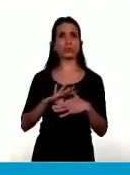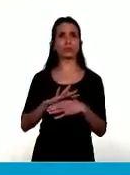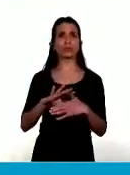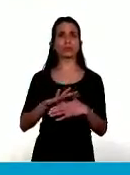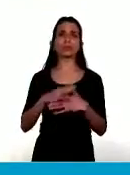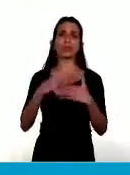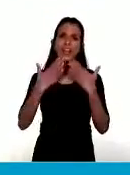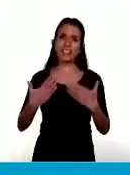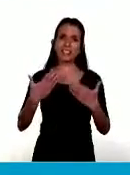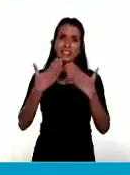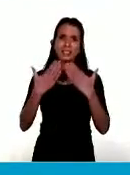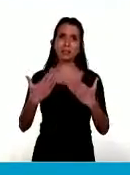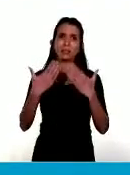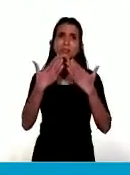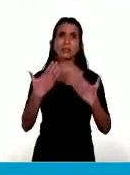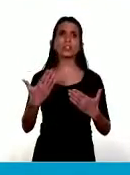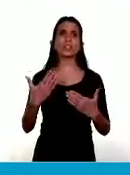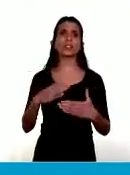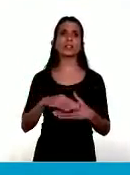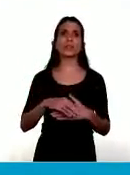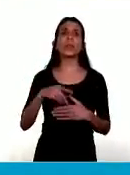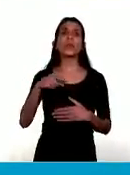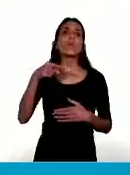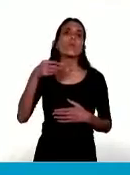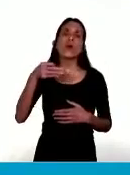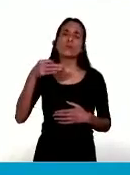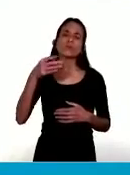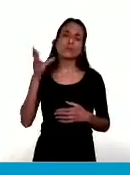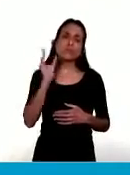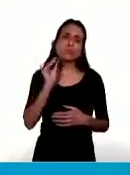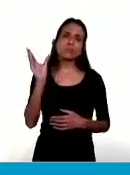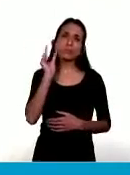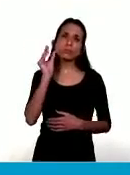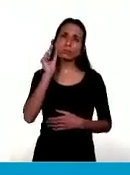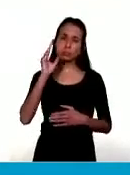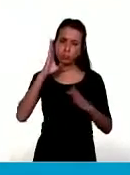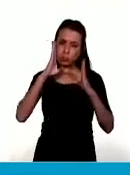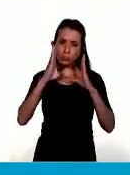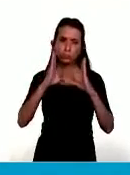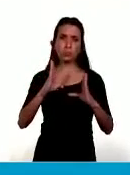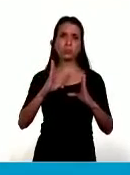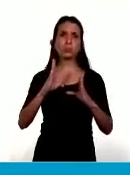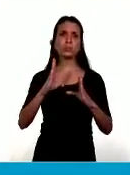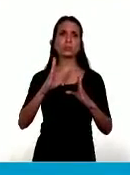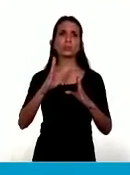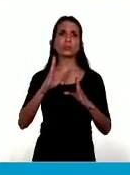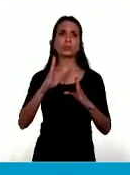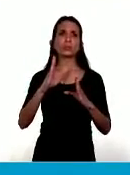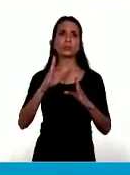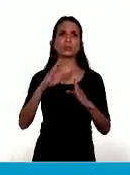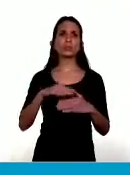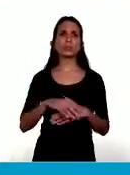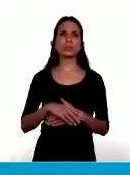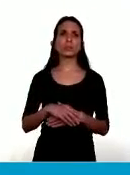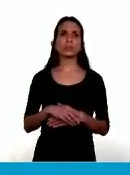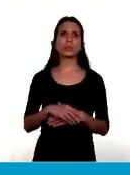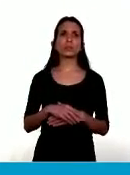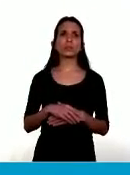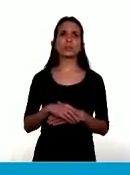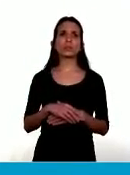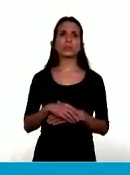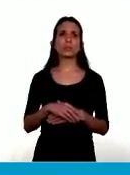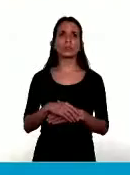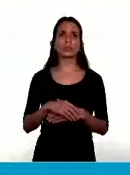gracias. Bueno, escuchando con mucha atención todas las exposiciones con respecto